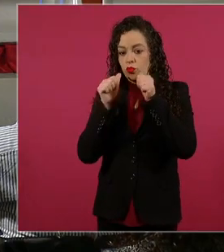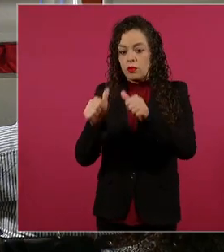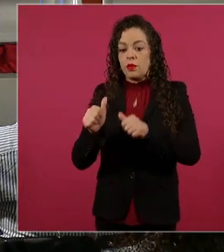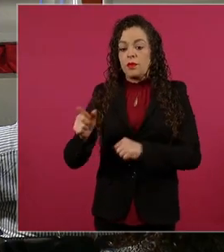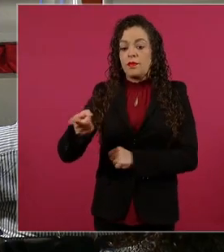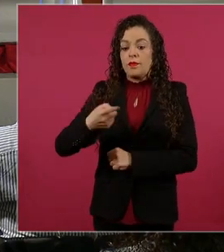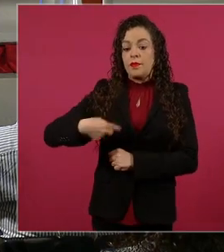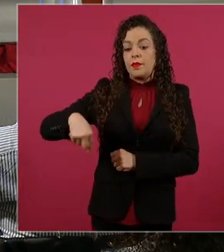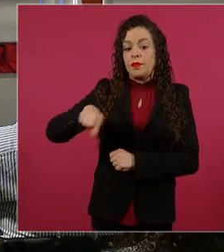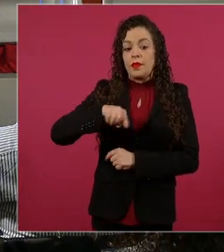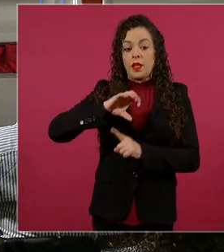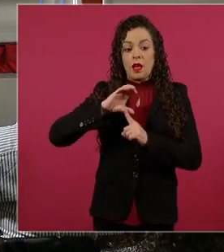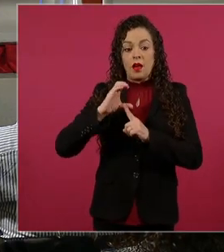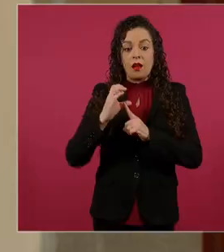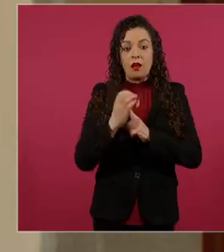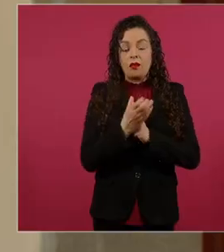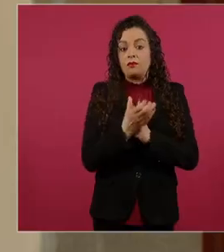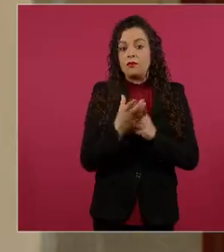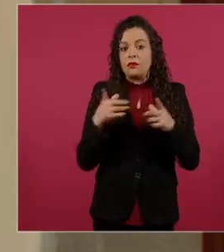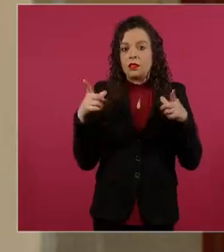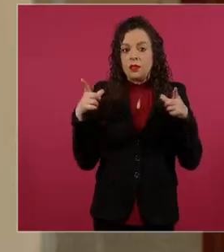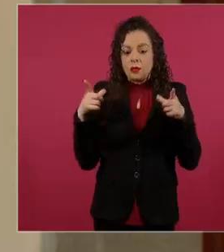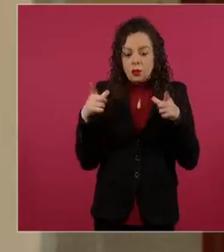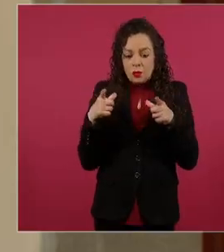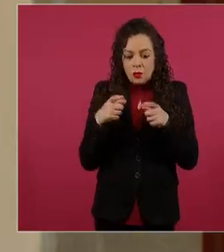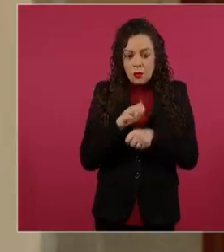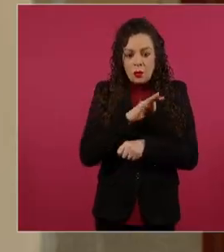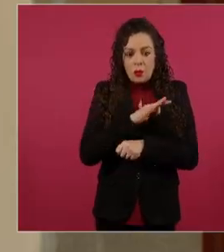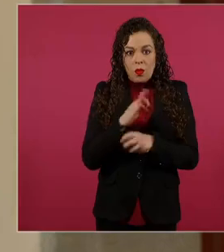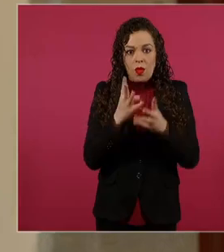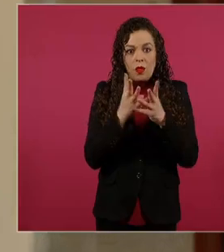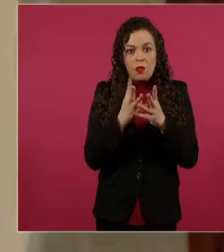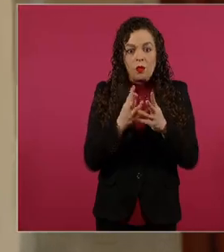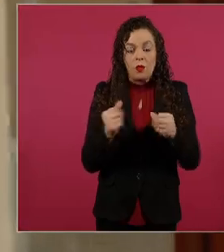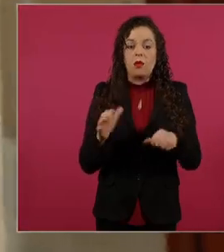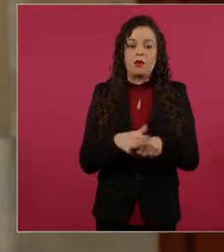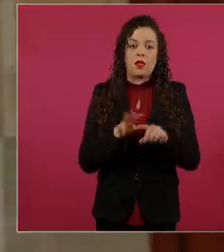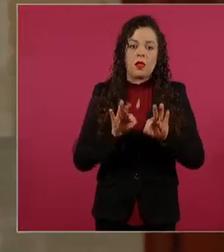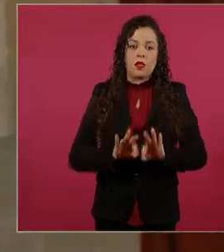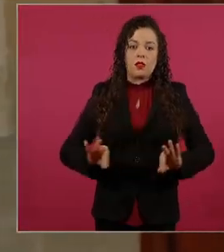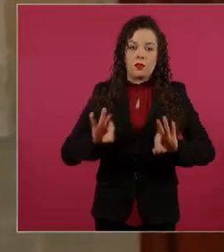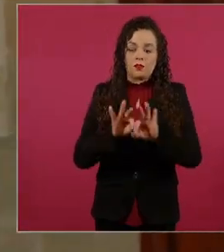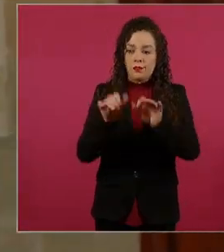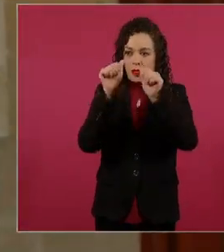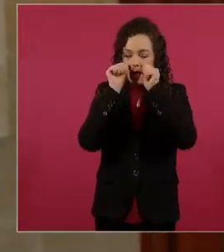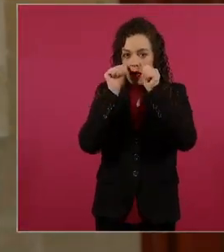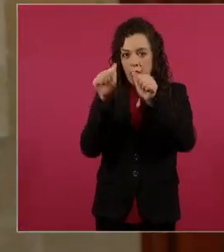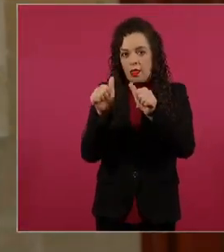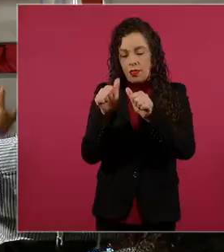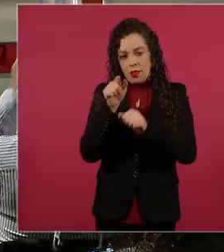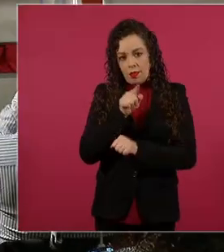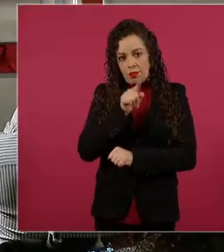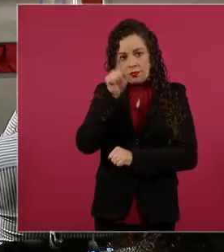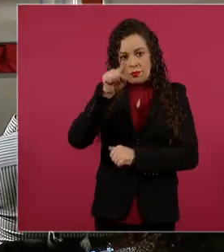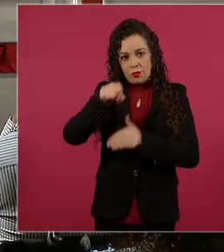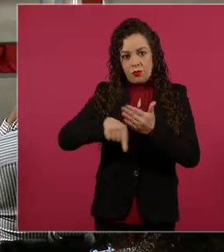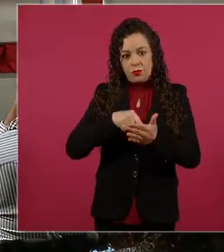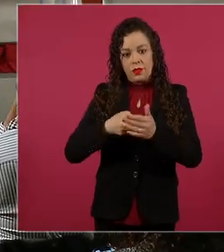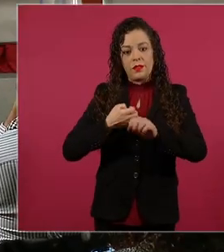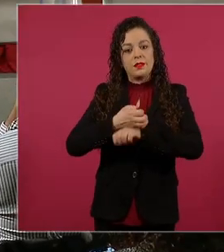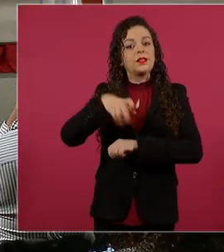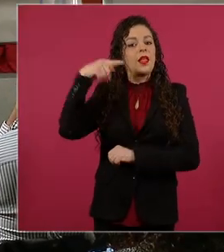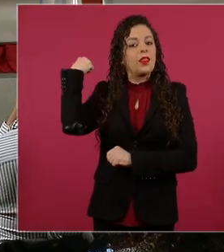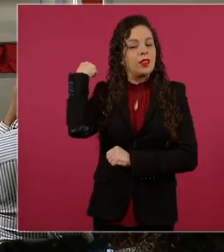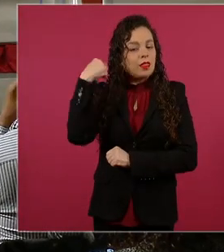está desapareciendo y ya estamos atendiendo a estas familias en Tabasco. Adelante. Por